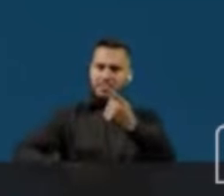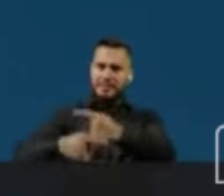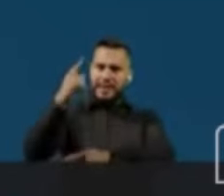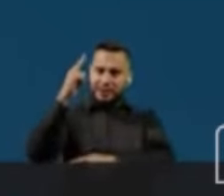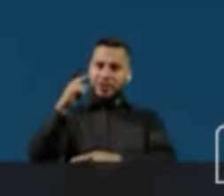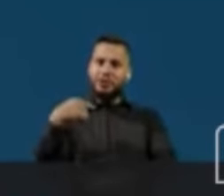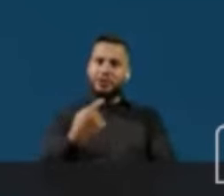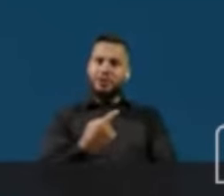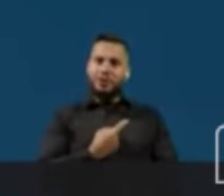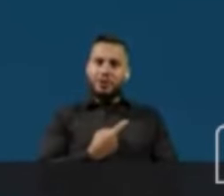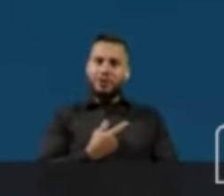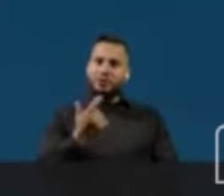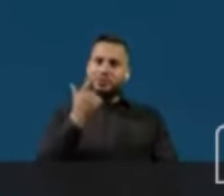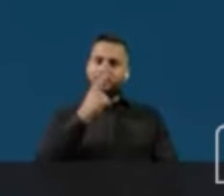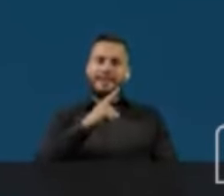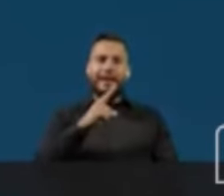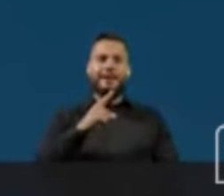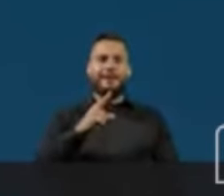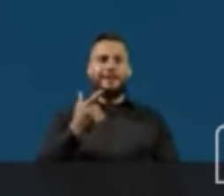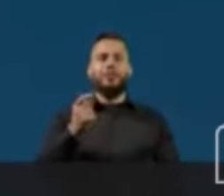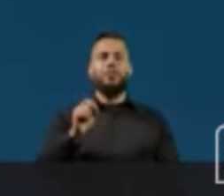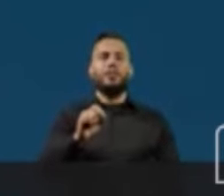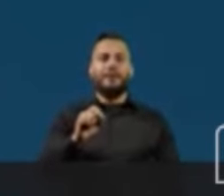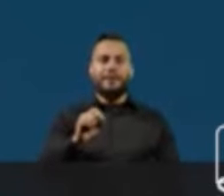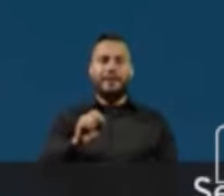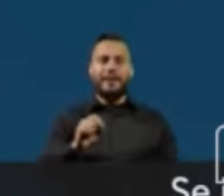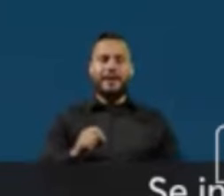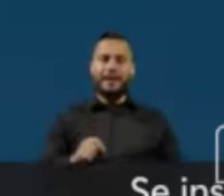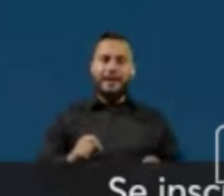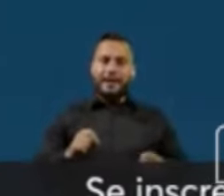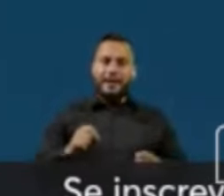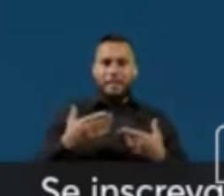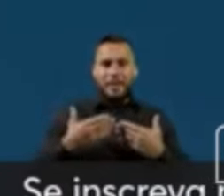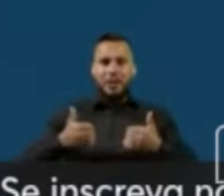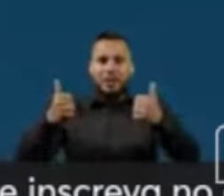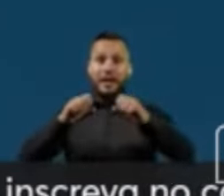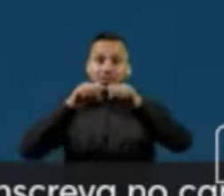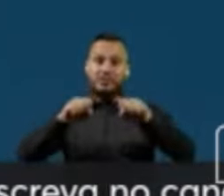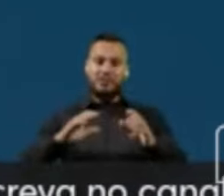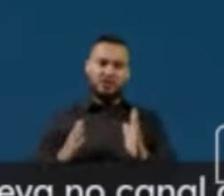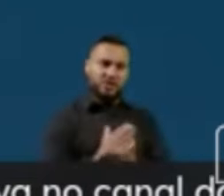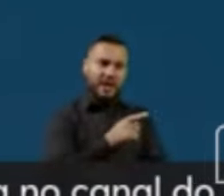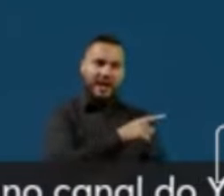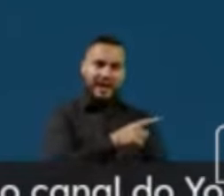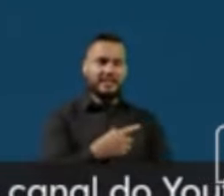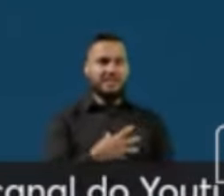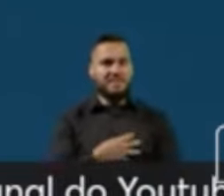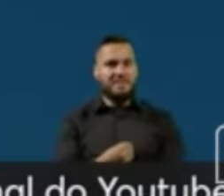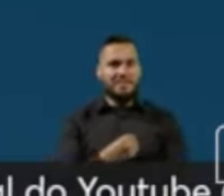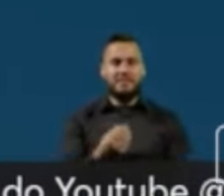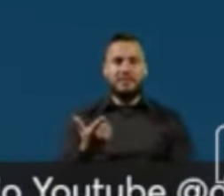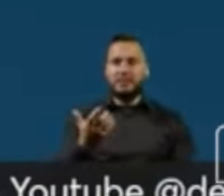de argentinos y de todo lugar donde está vigente el socialismo. Por eso no pueden permitir que a la Argentina le vaya